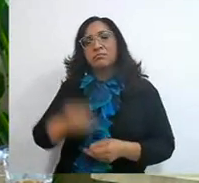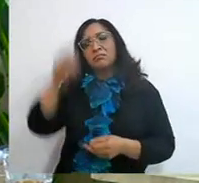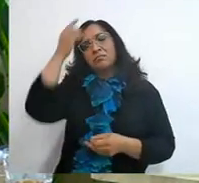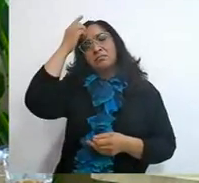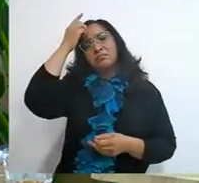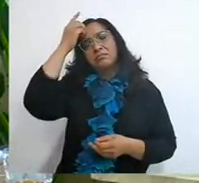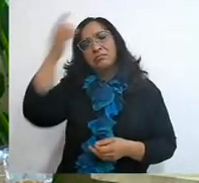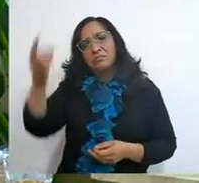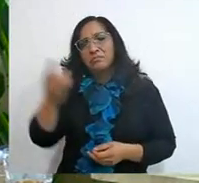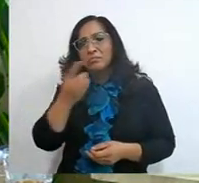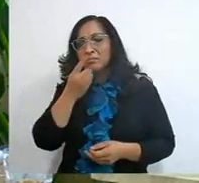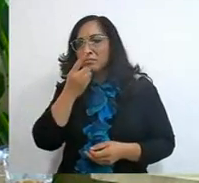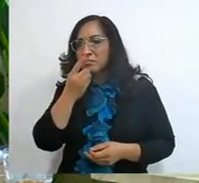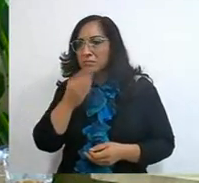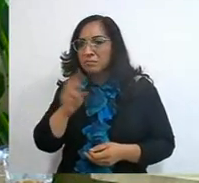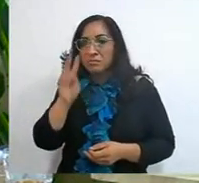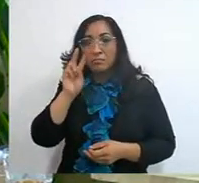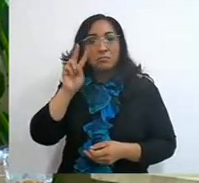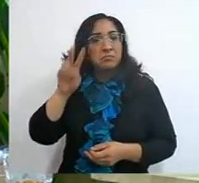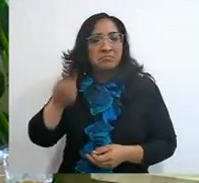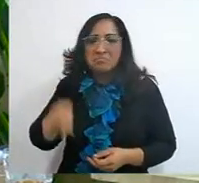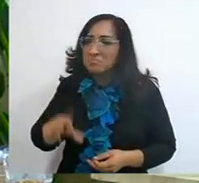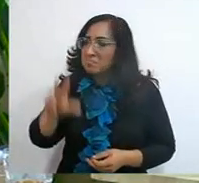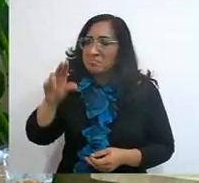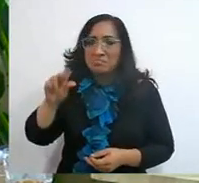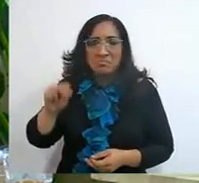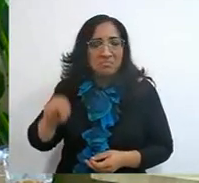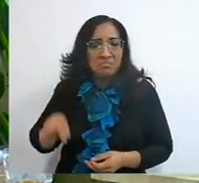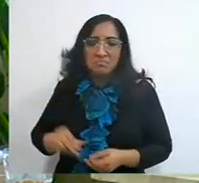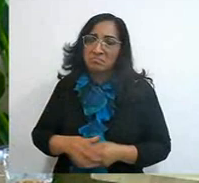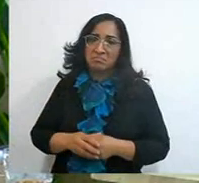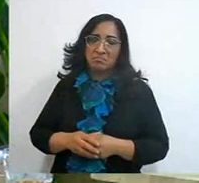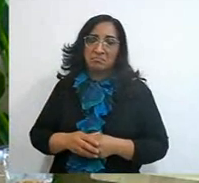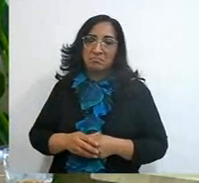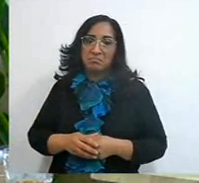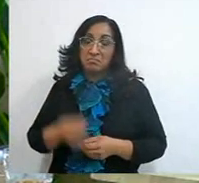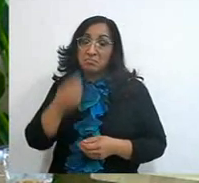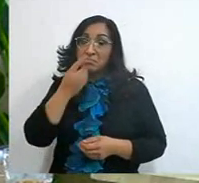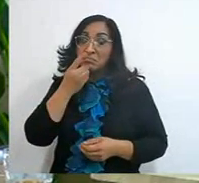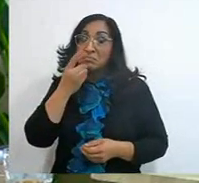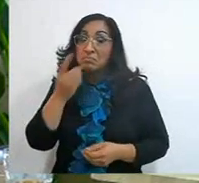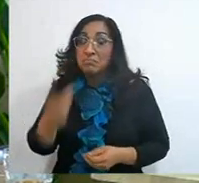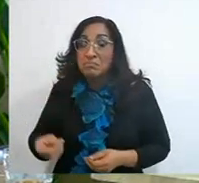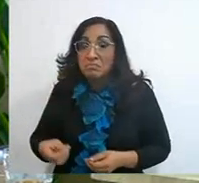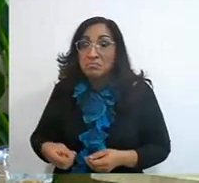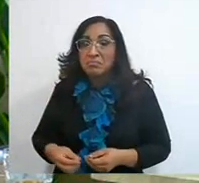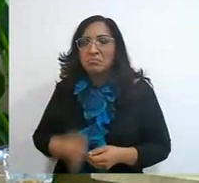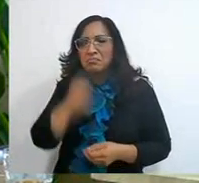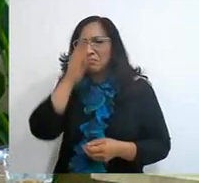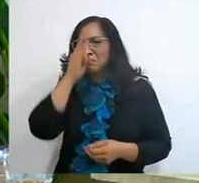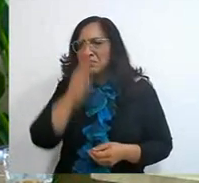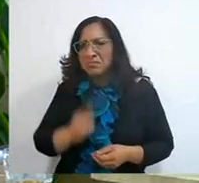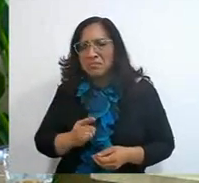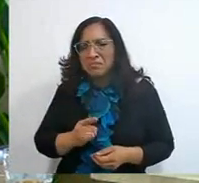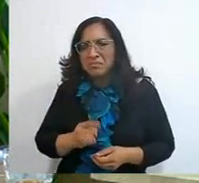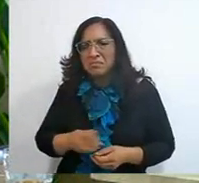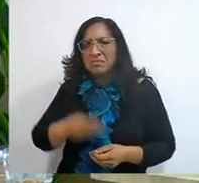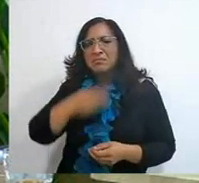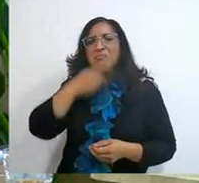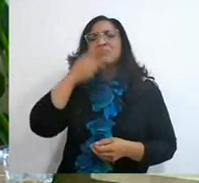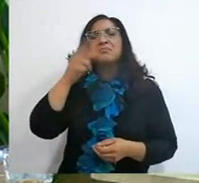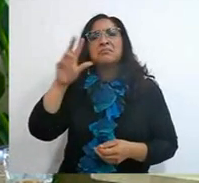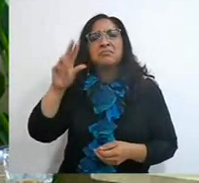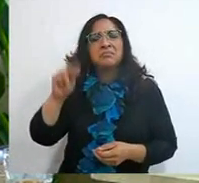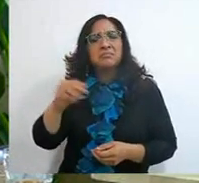Señor, atestiguando lo que no es correcto, lo que no le consta, aseverando lo que no vio, hablando lo